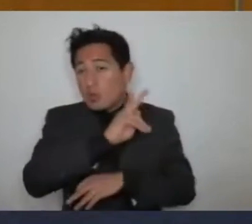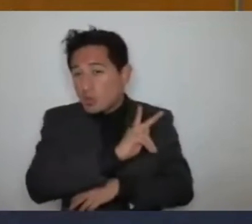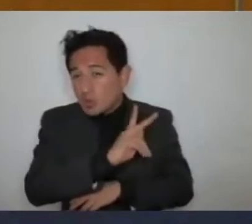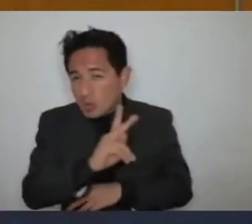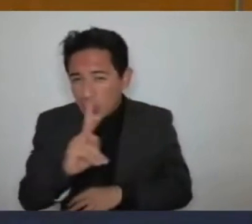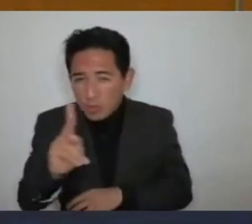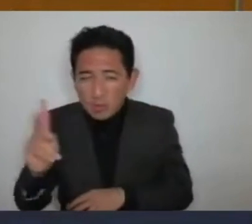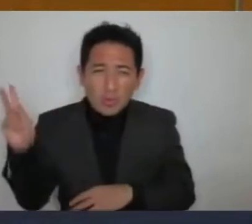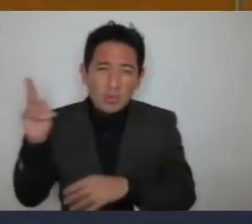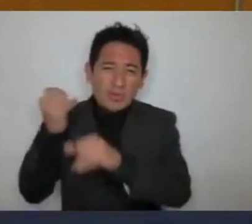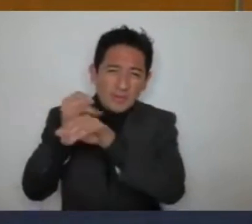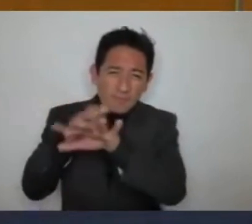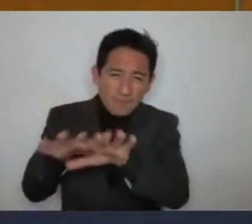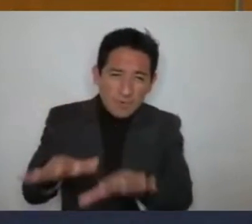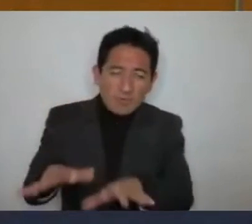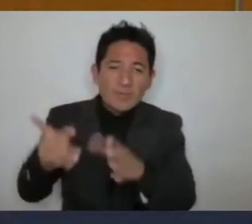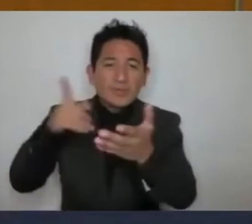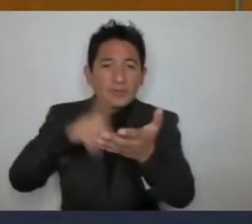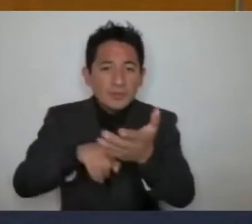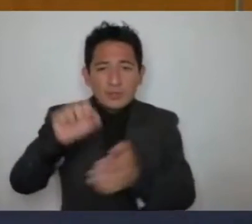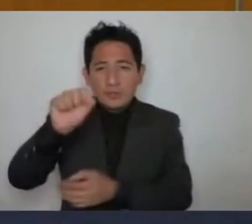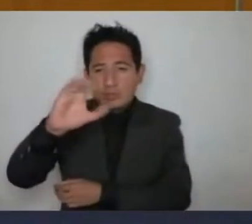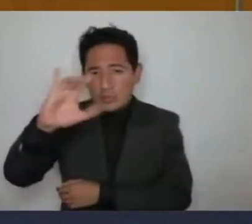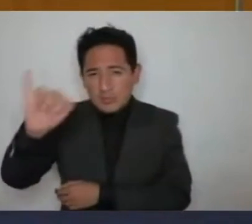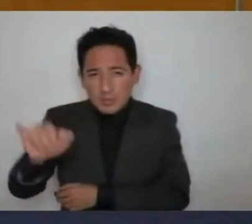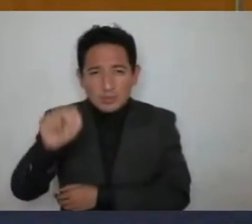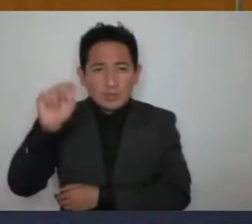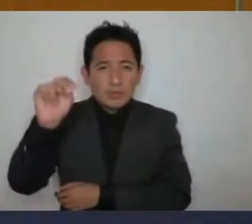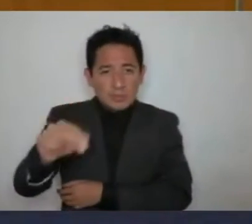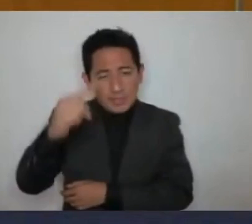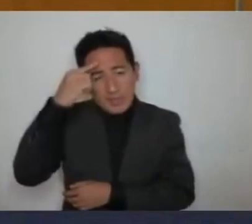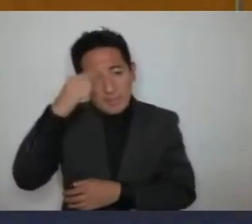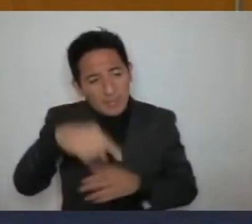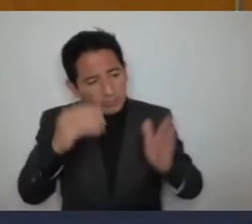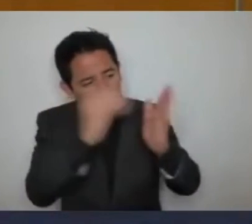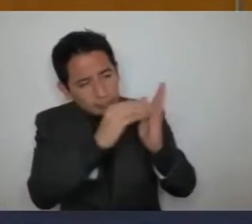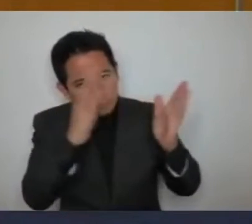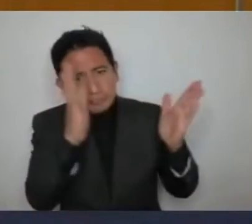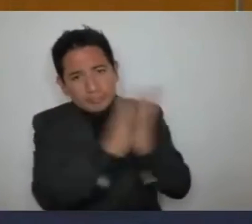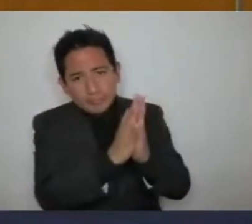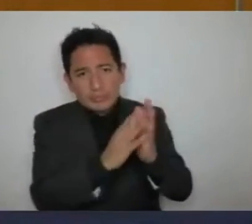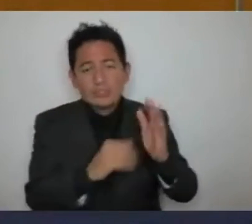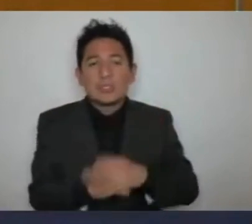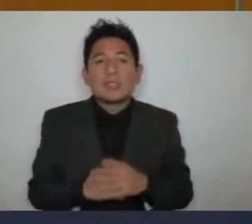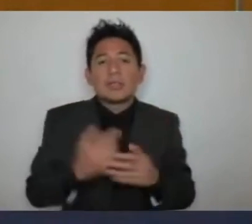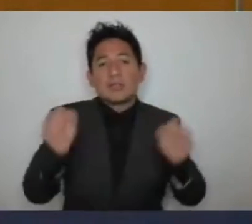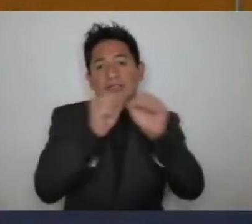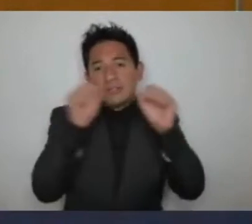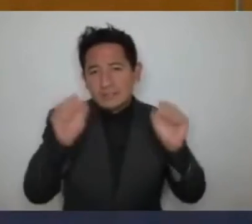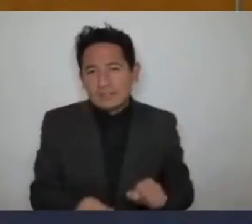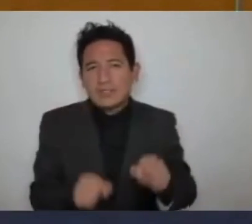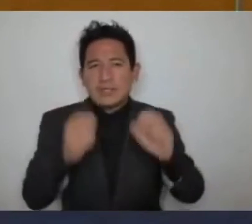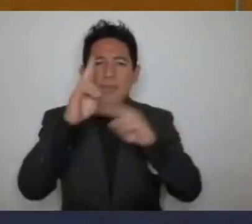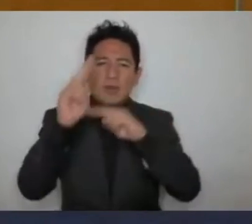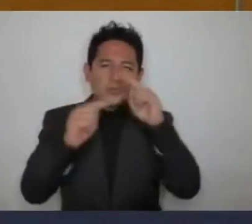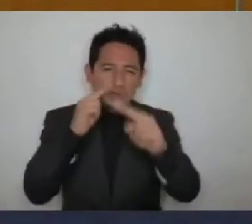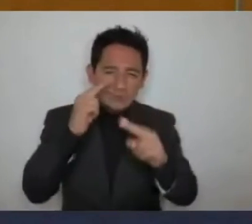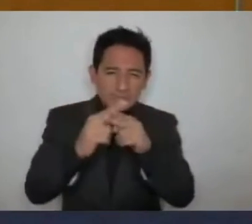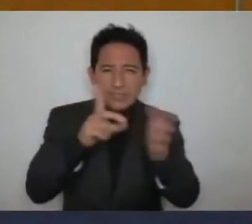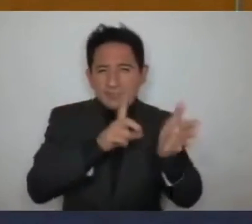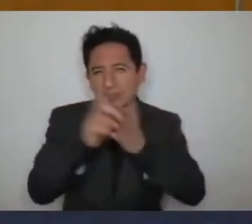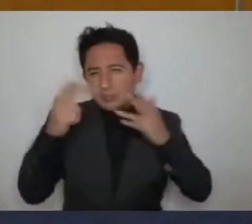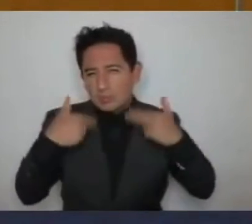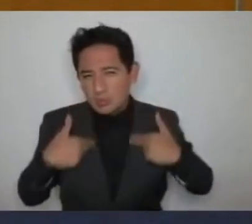la jurisprudencia constitucional pero también están eh todas las resoluciones emitidas por el sistema Universal de Derechos Humanos o sea creo